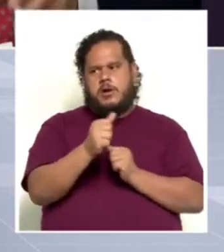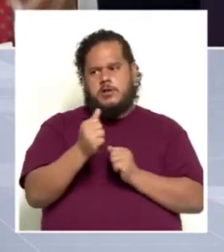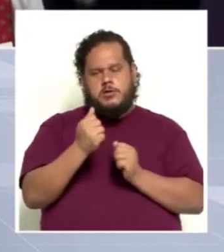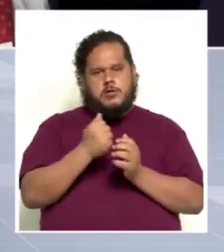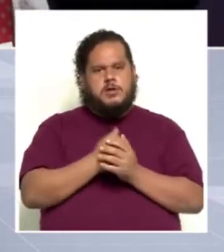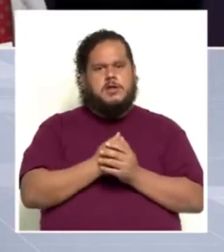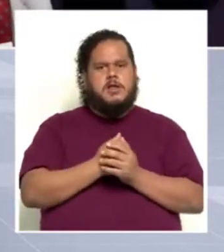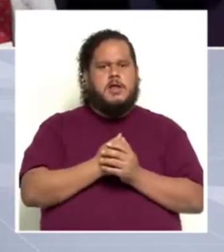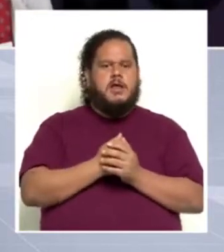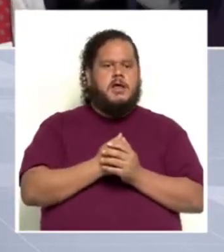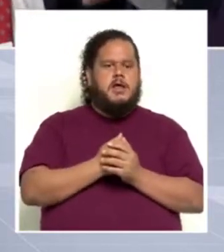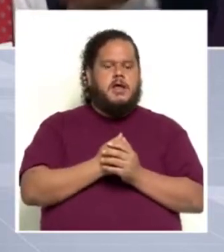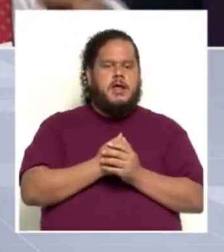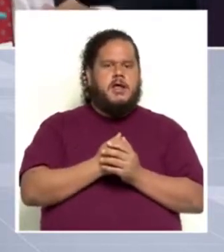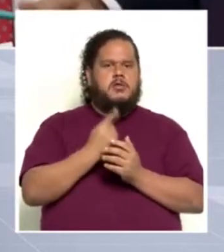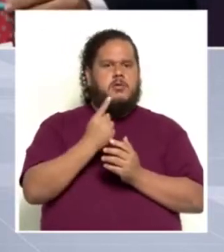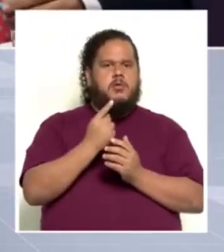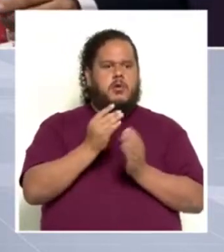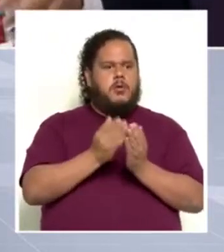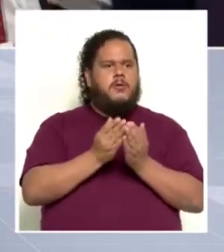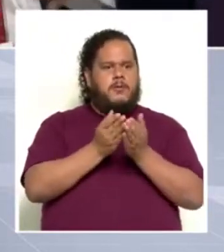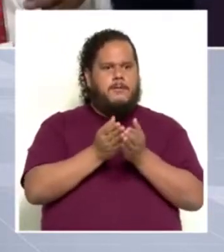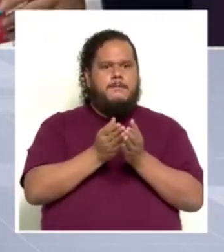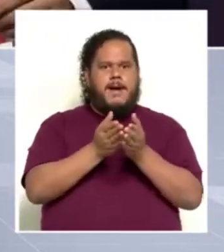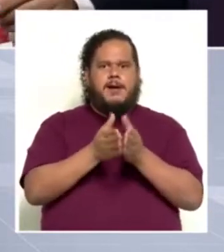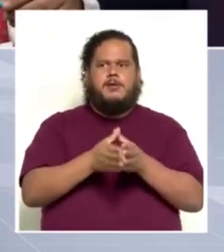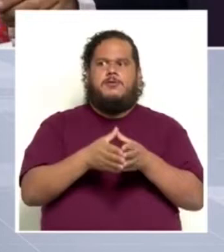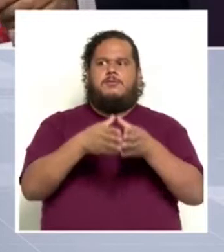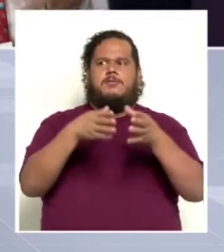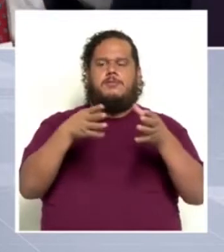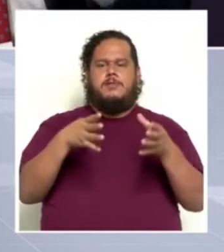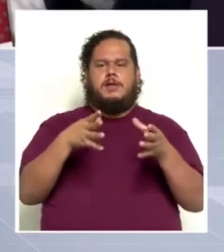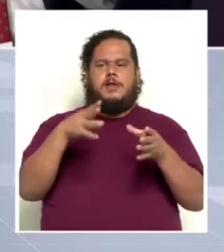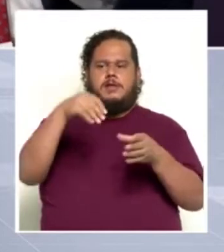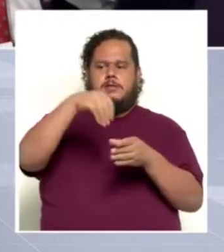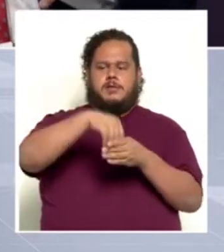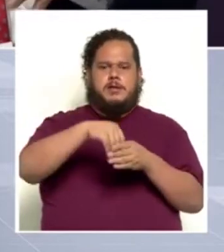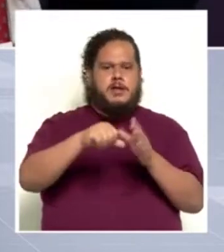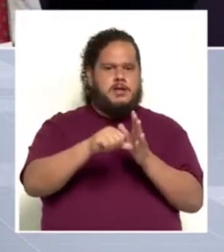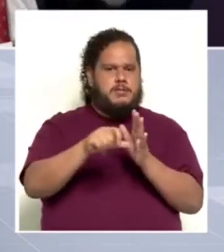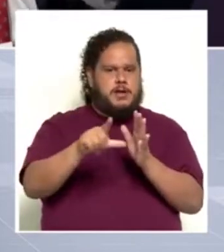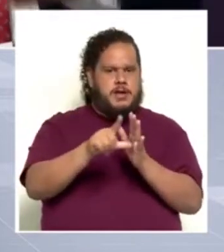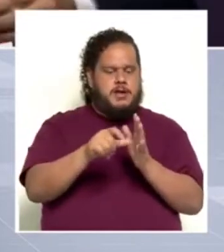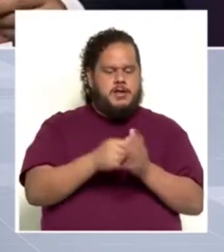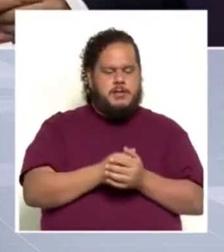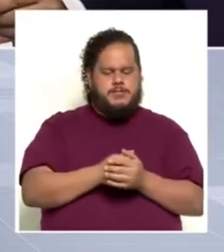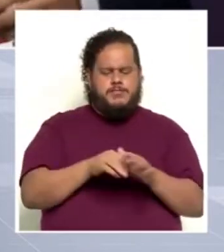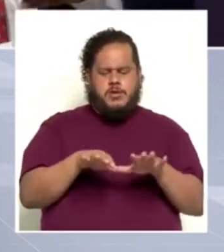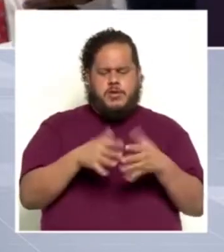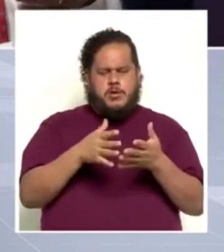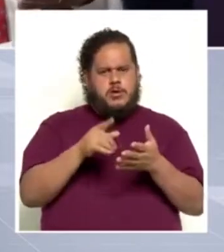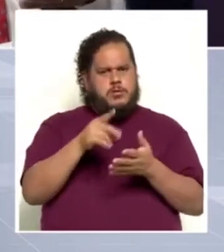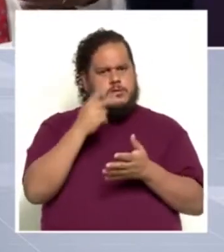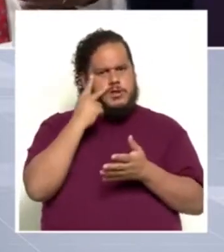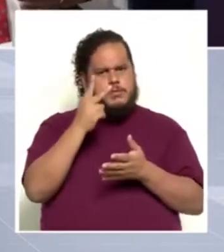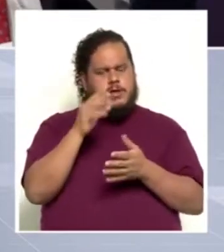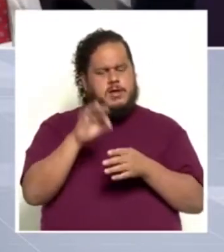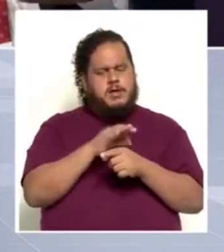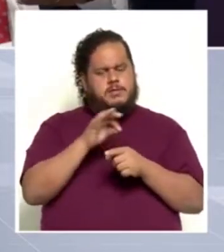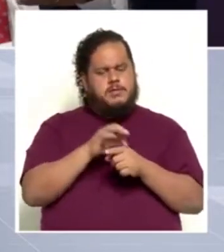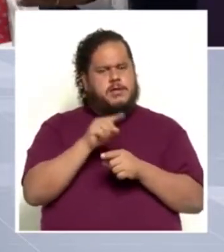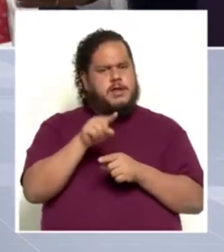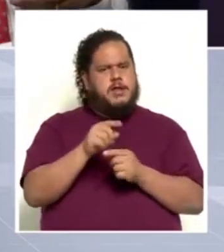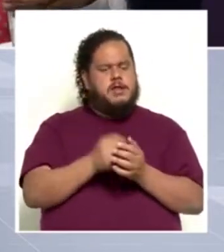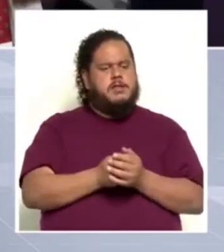imágenes marinas, es un buque plantado en el Congreso. ¿Cómo ves que va a funcionar esto